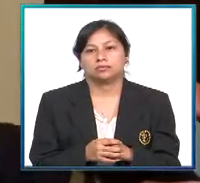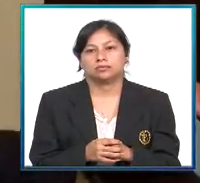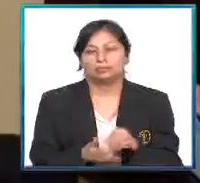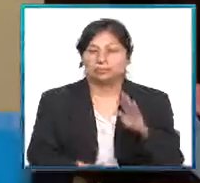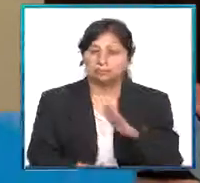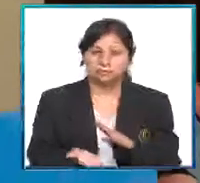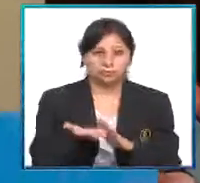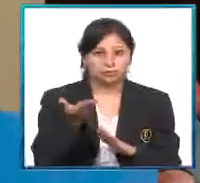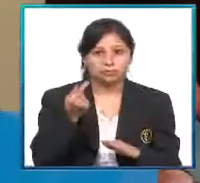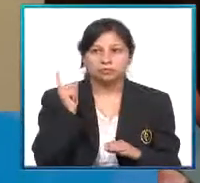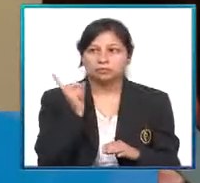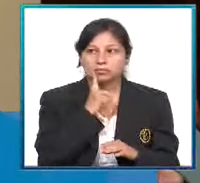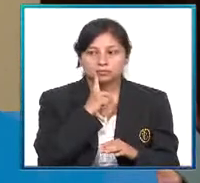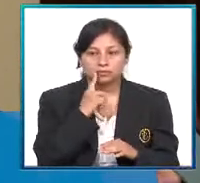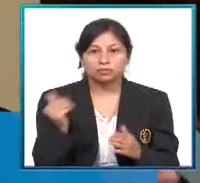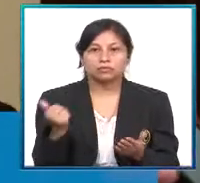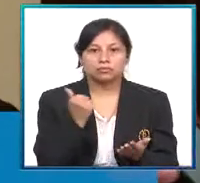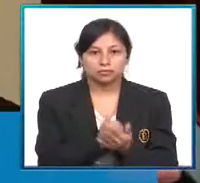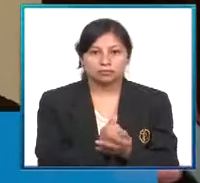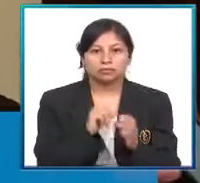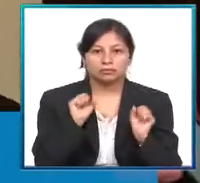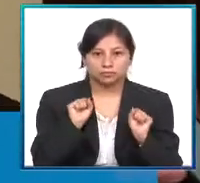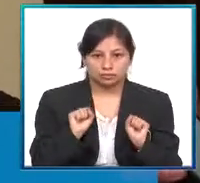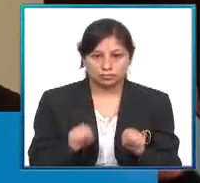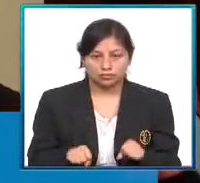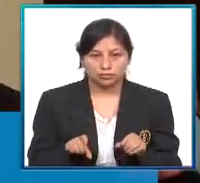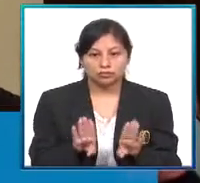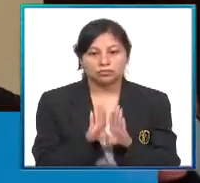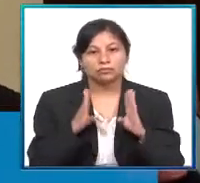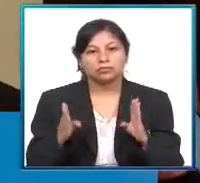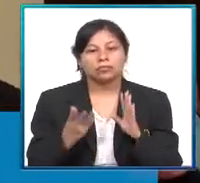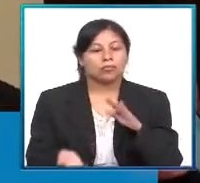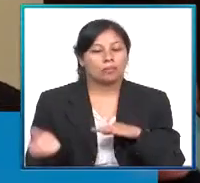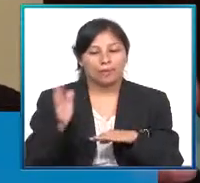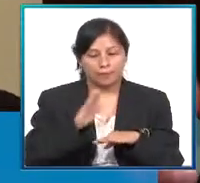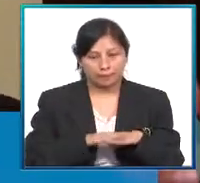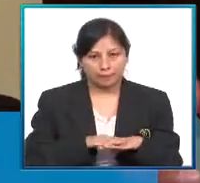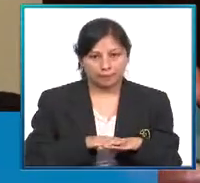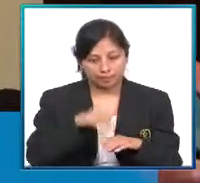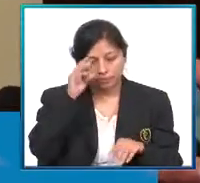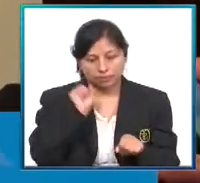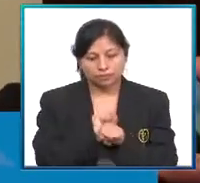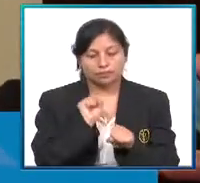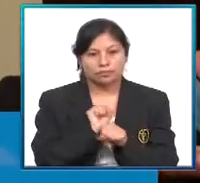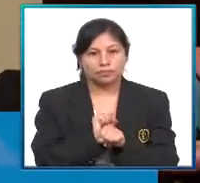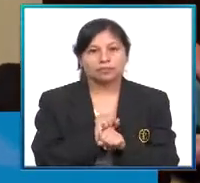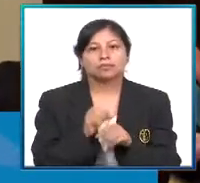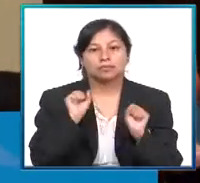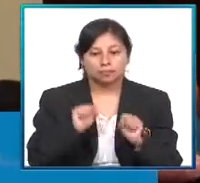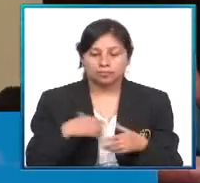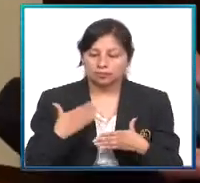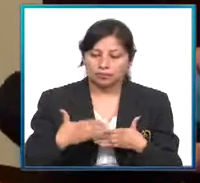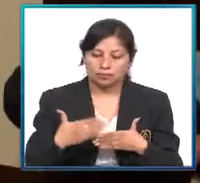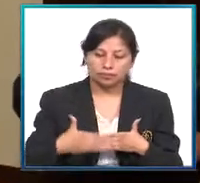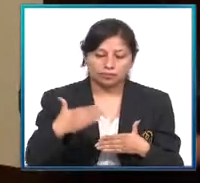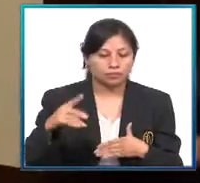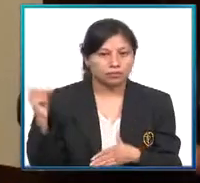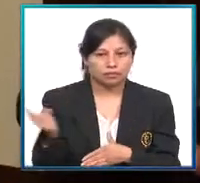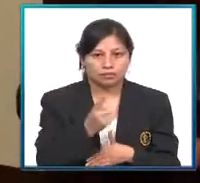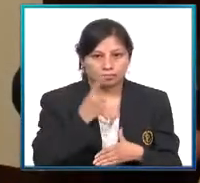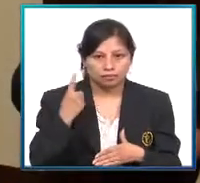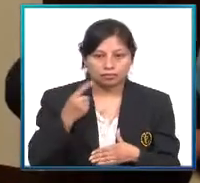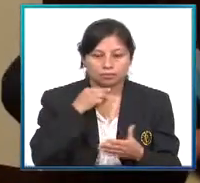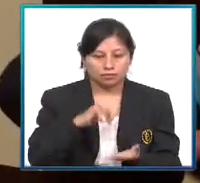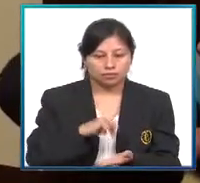La mayoría de la instancia de jefe de bloques aprobó que pudiéramos abrir una sesión extraordinaria de trabajo para poder avanzar en temas importantes